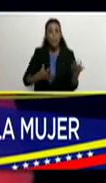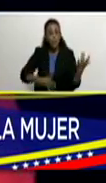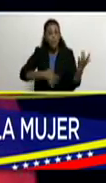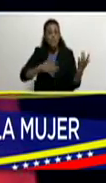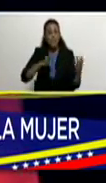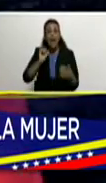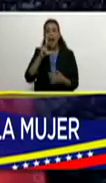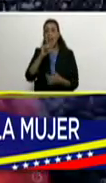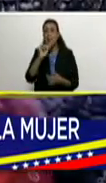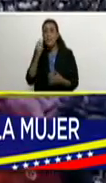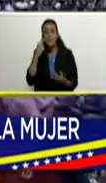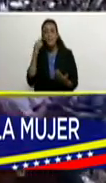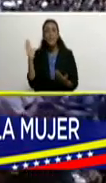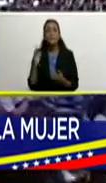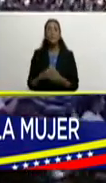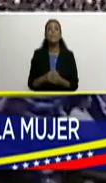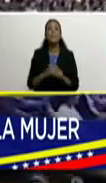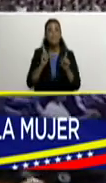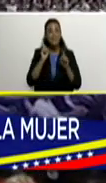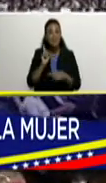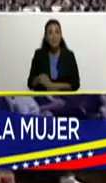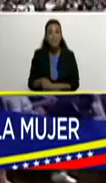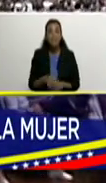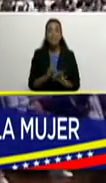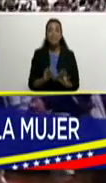Gracias. Igualmente,